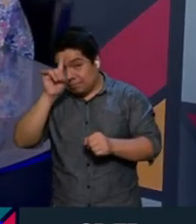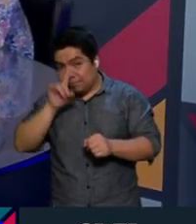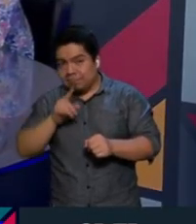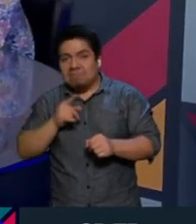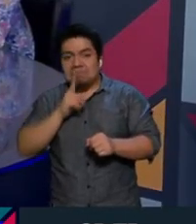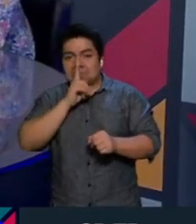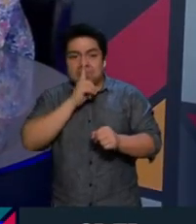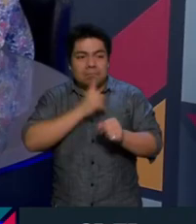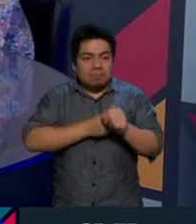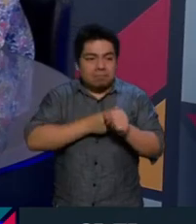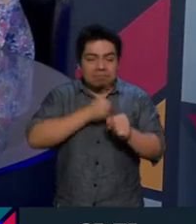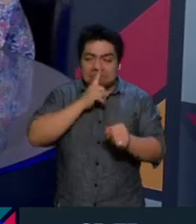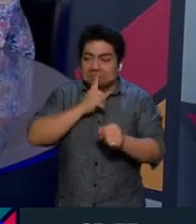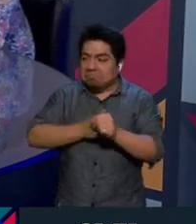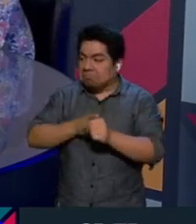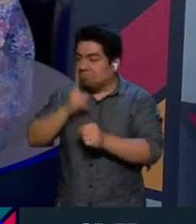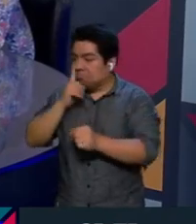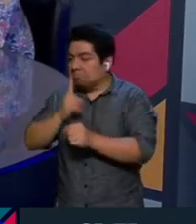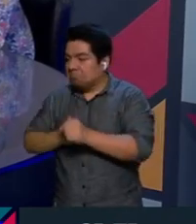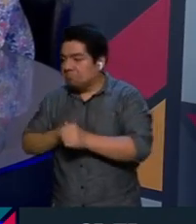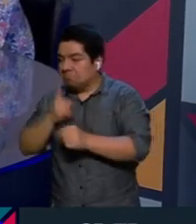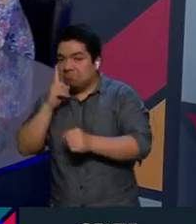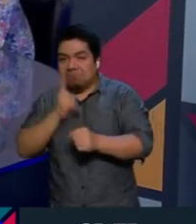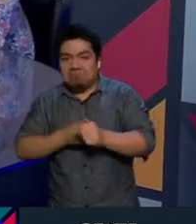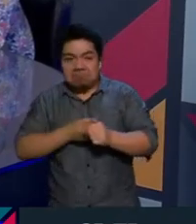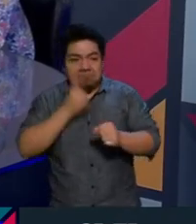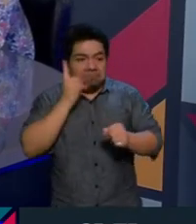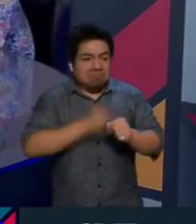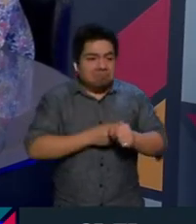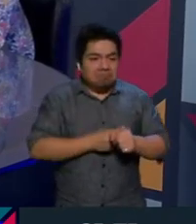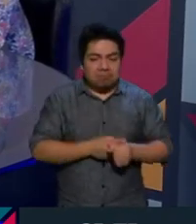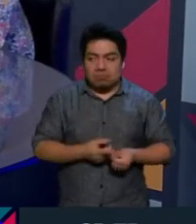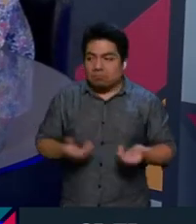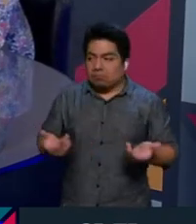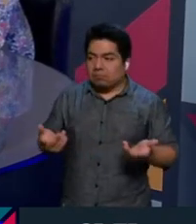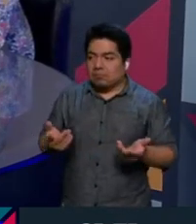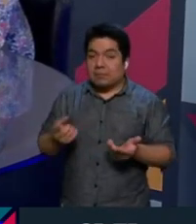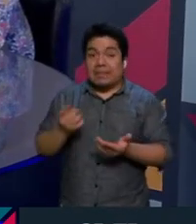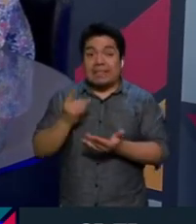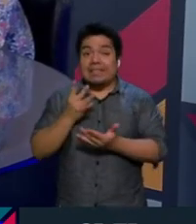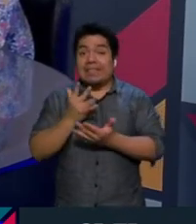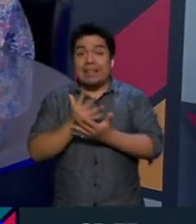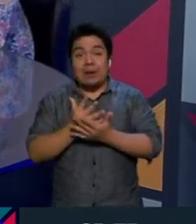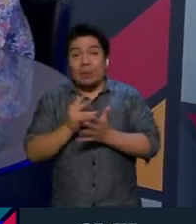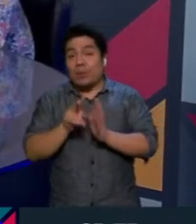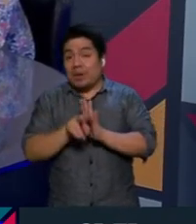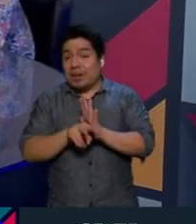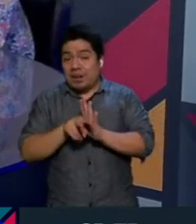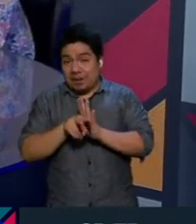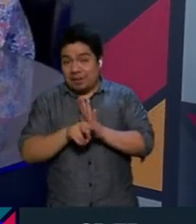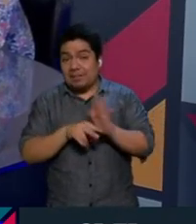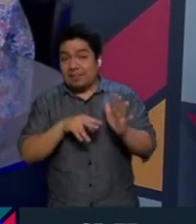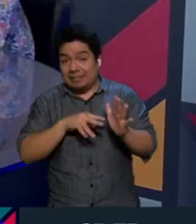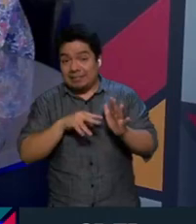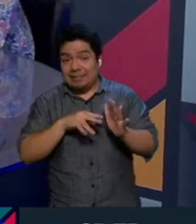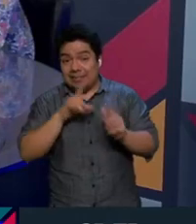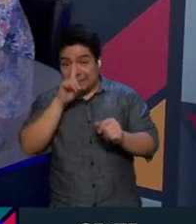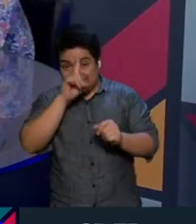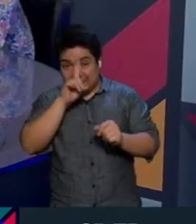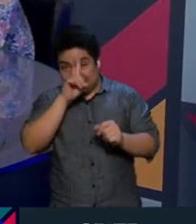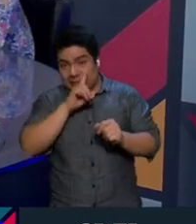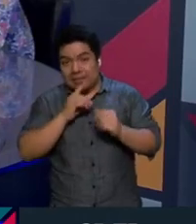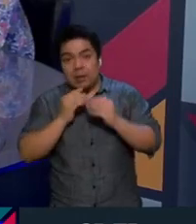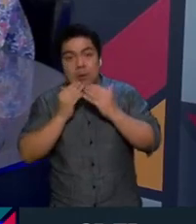hicieron. Nos apagaron el micrófono. Es el único video de todas las sesiones que hubo en el Consejo que no